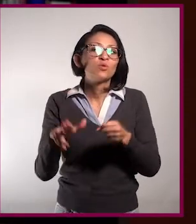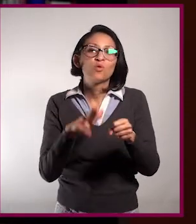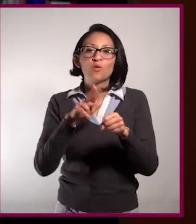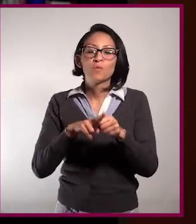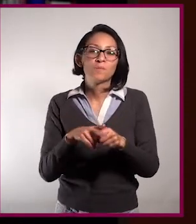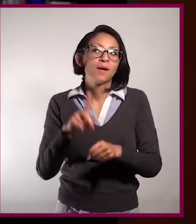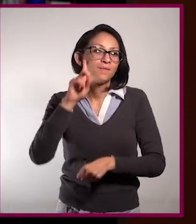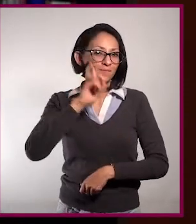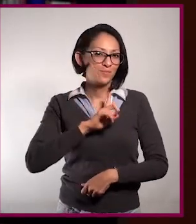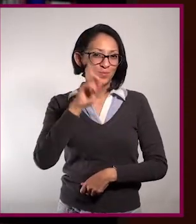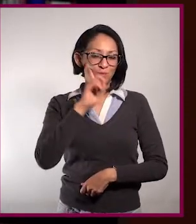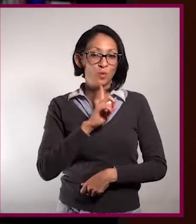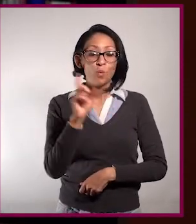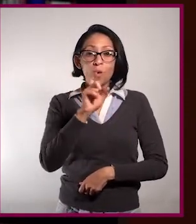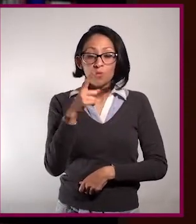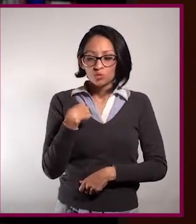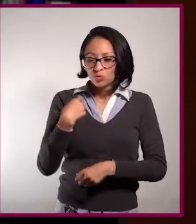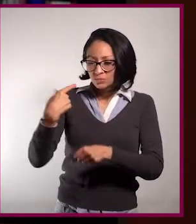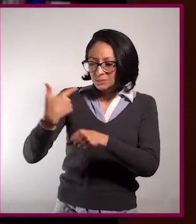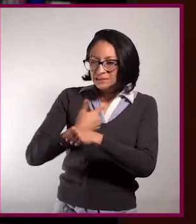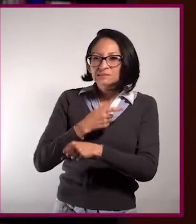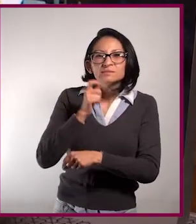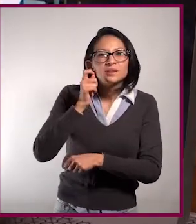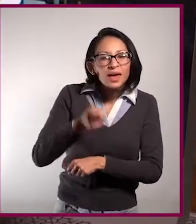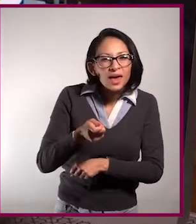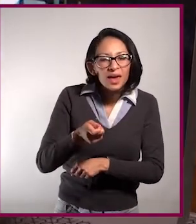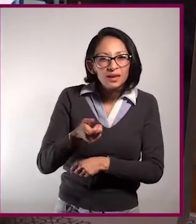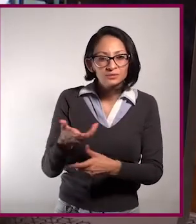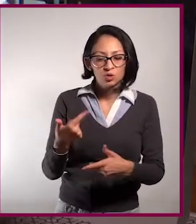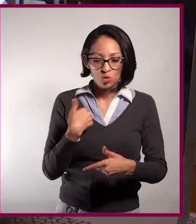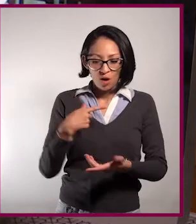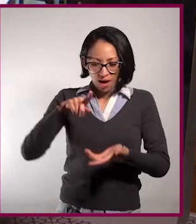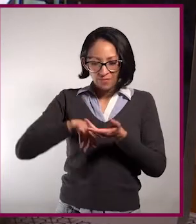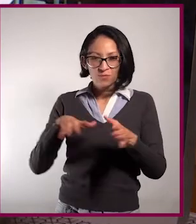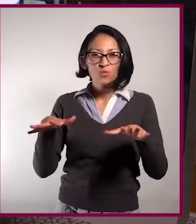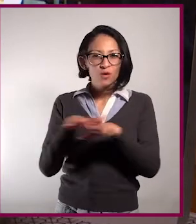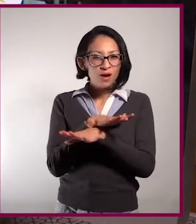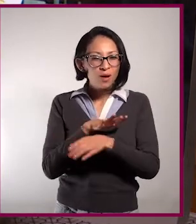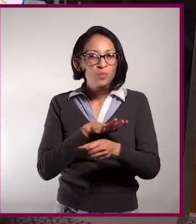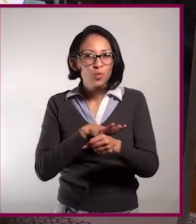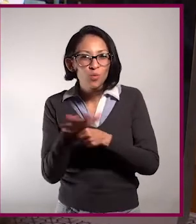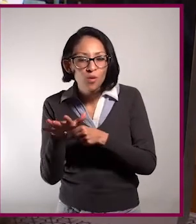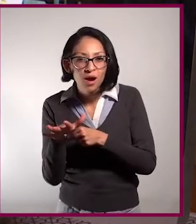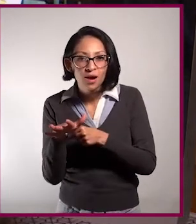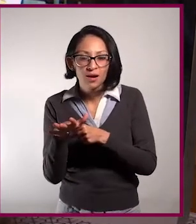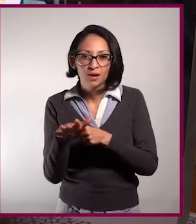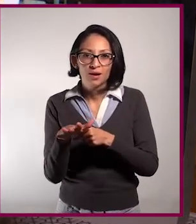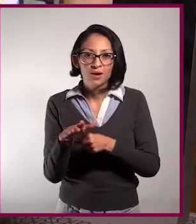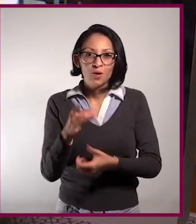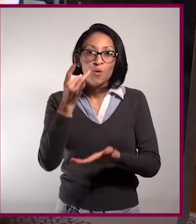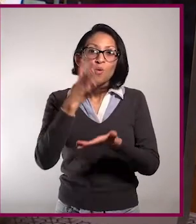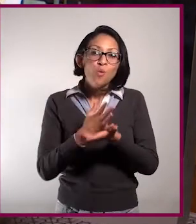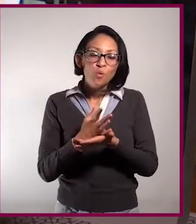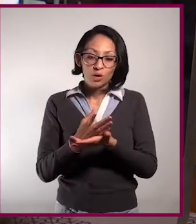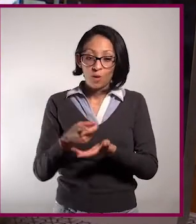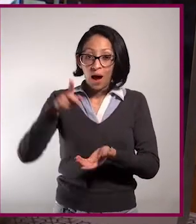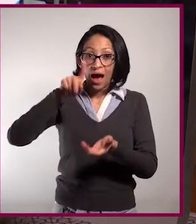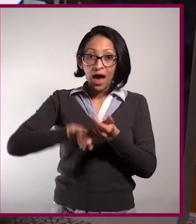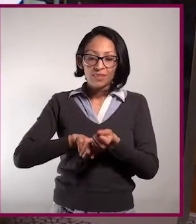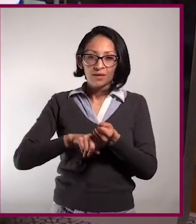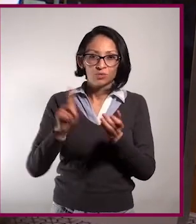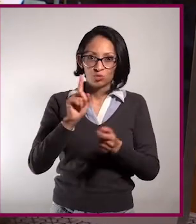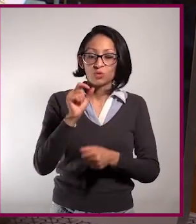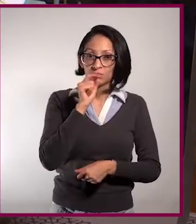conocemos el por qué menstruamos, qué significa menstruar y qué cambios existen, no solo a nivel, por ejemplo, del útero,